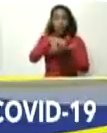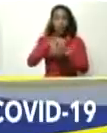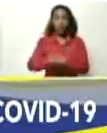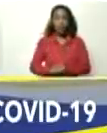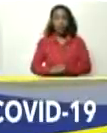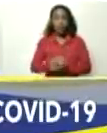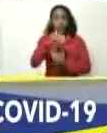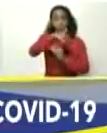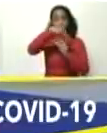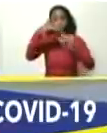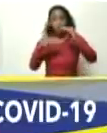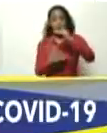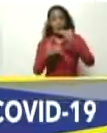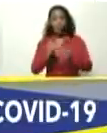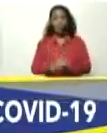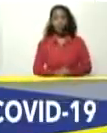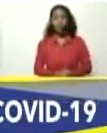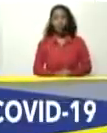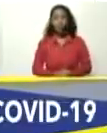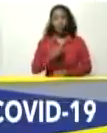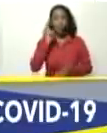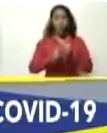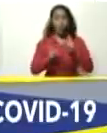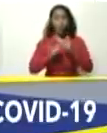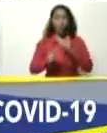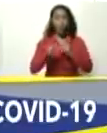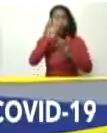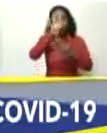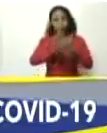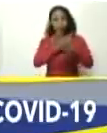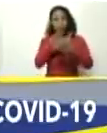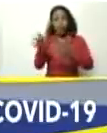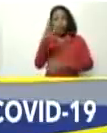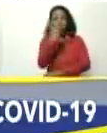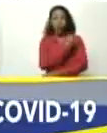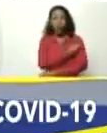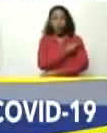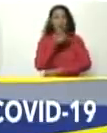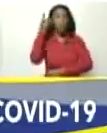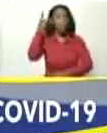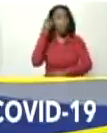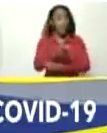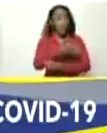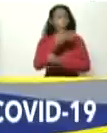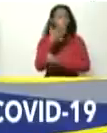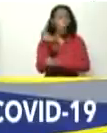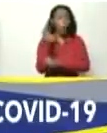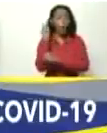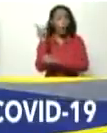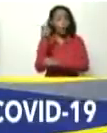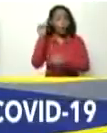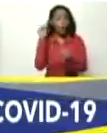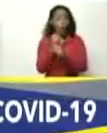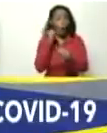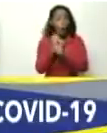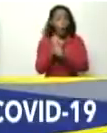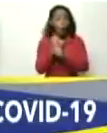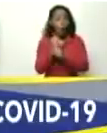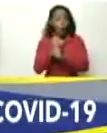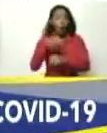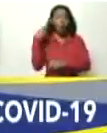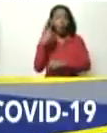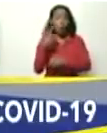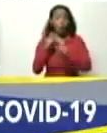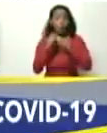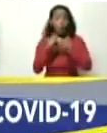que están de últimos en la tabla de vacunación que deben mejorar son los